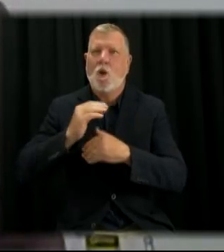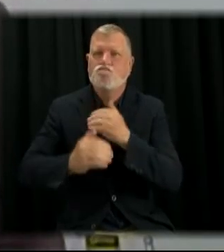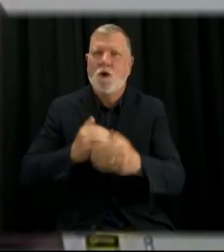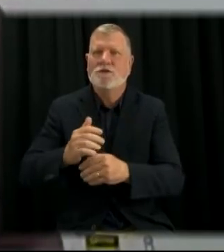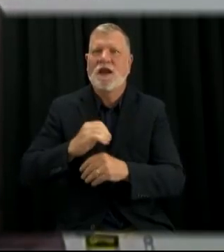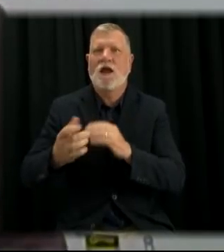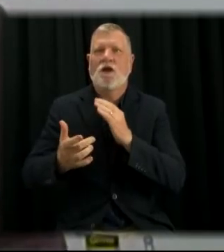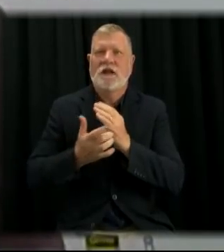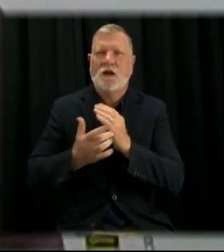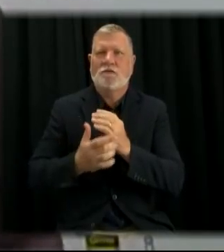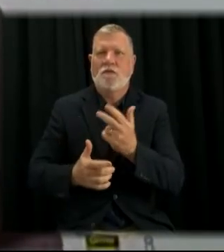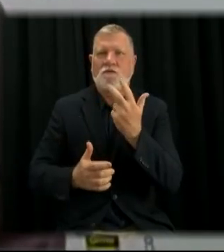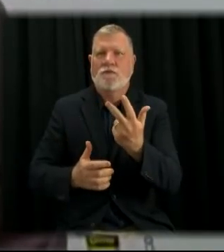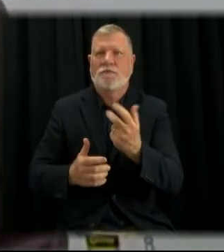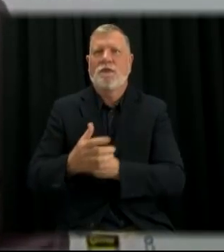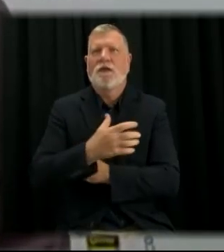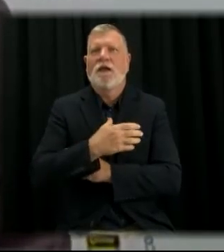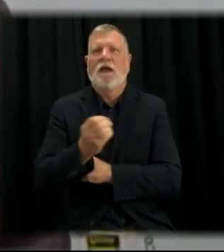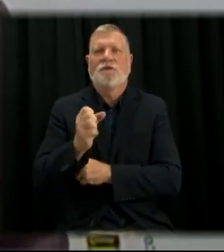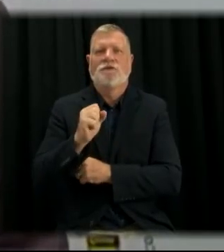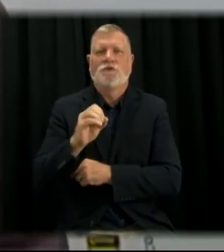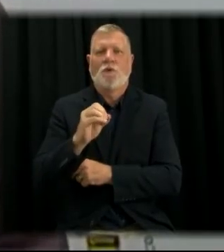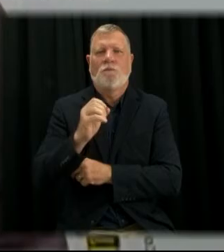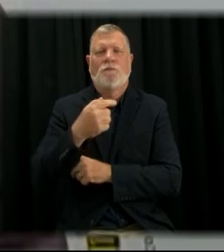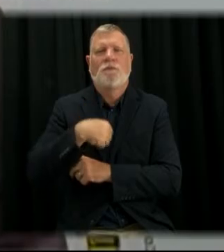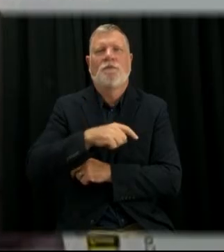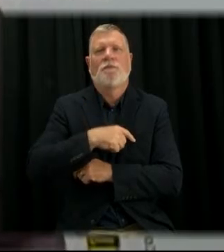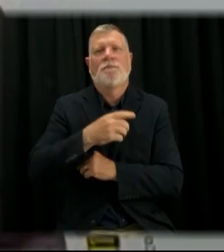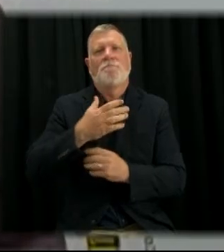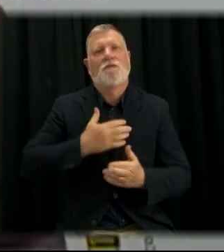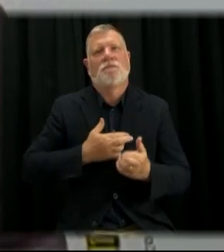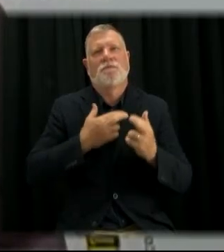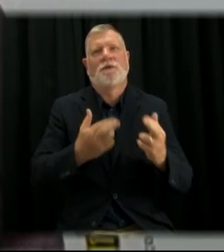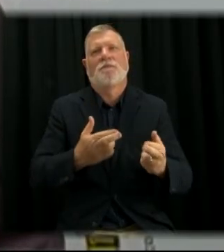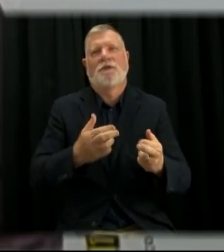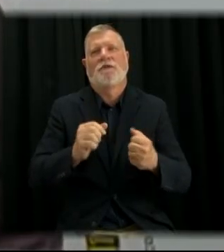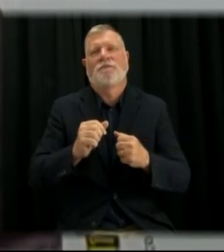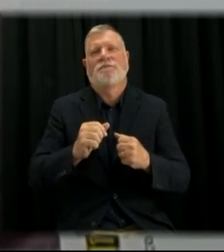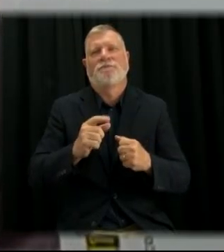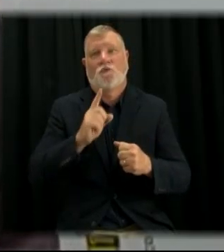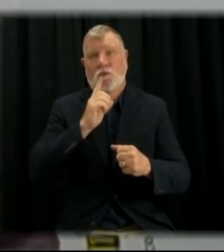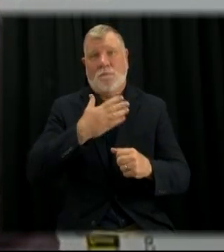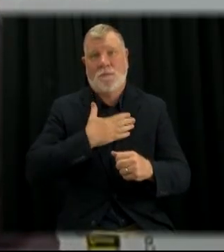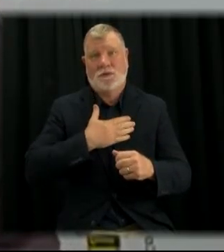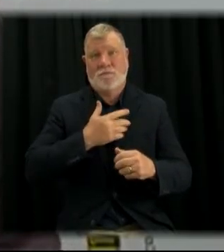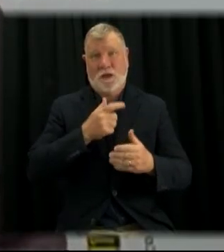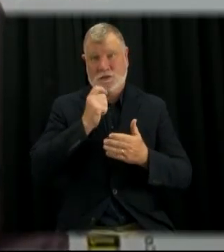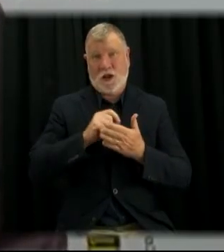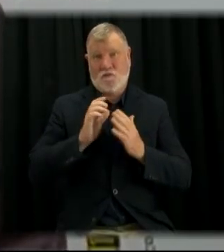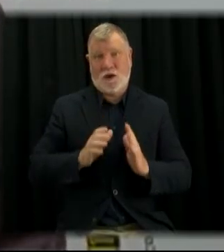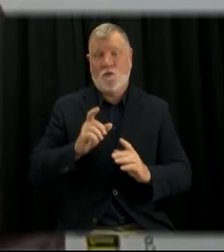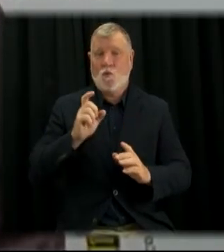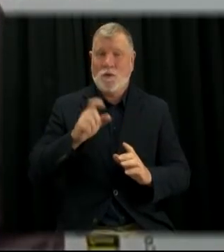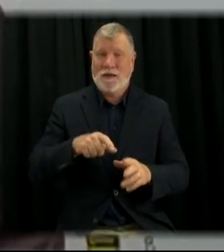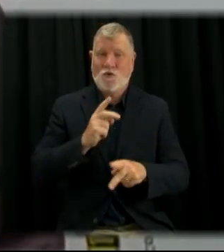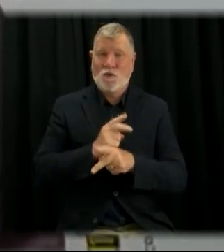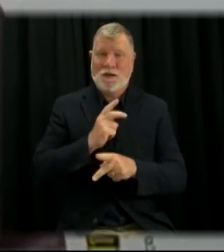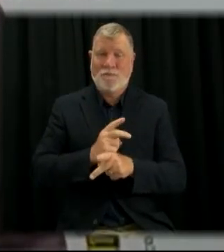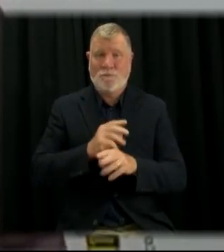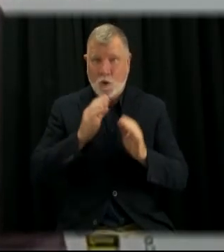nuestros procesos y en nuestra tecnología. Así que mi recomendación es para todos ustedes y para mí mismo como